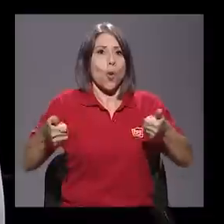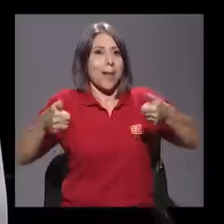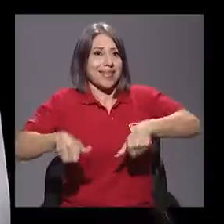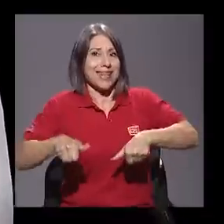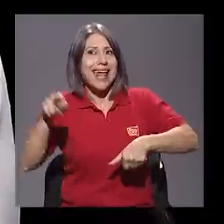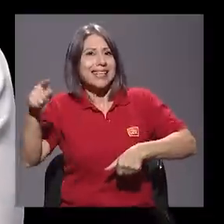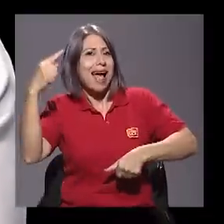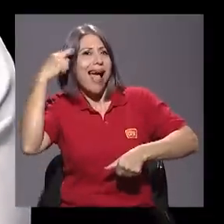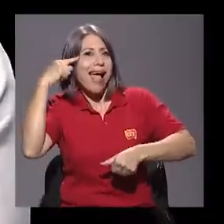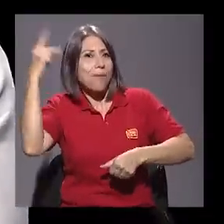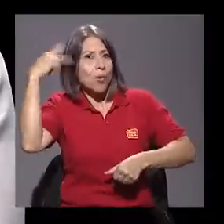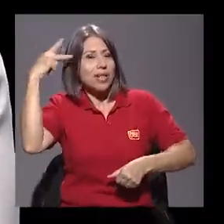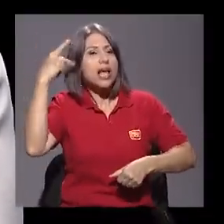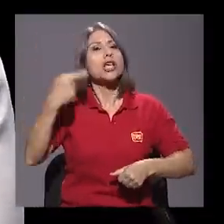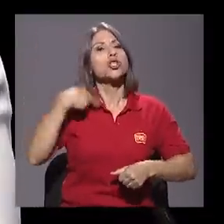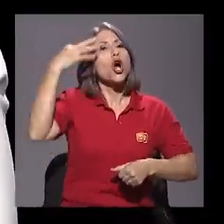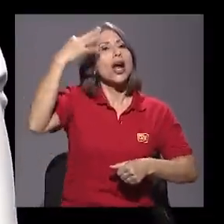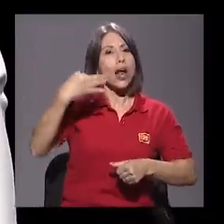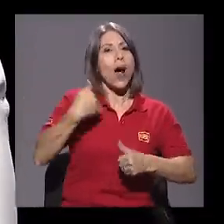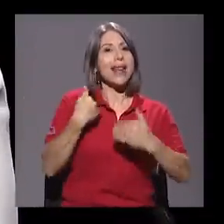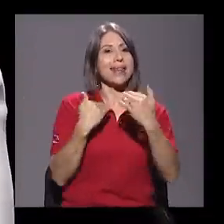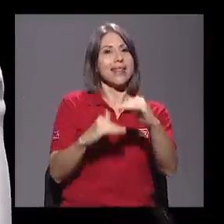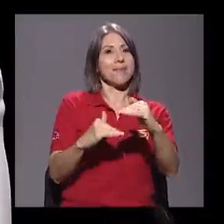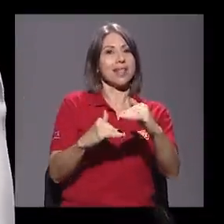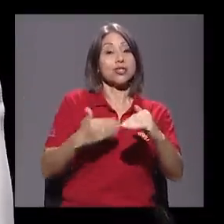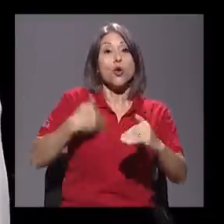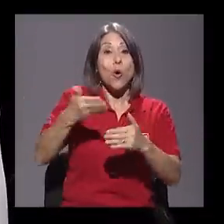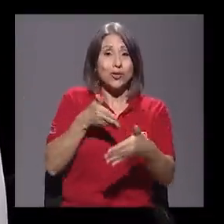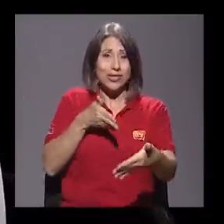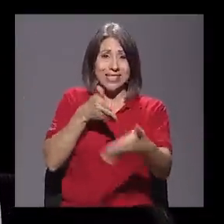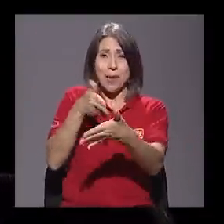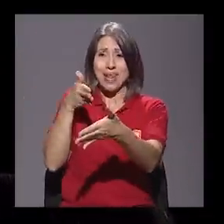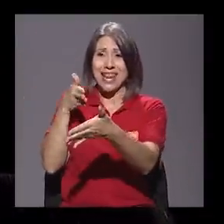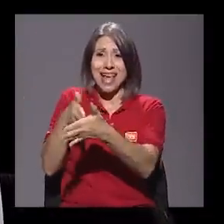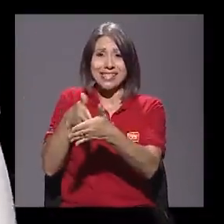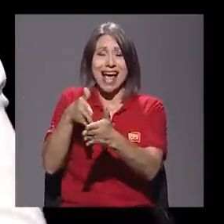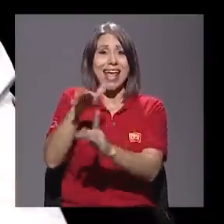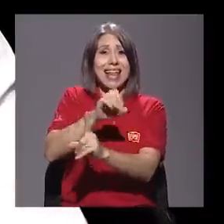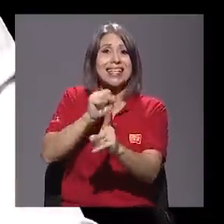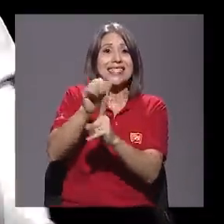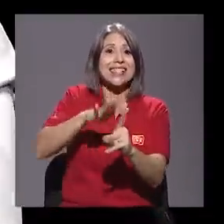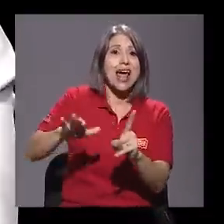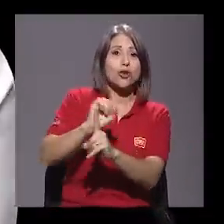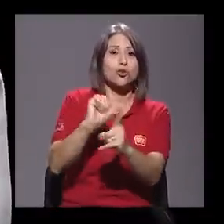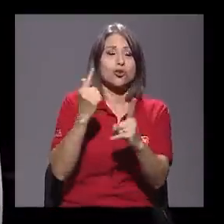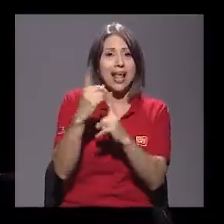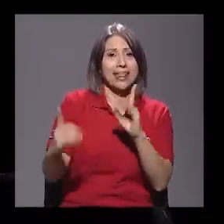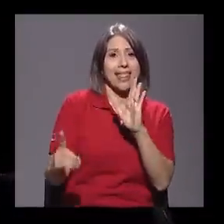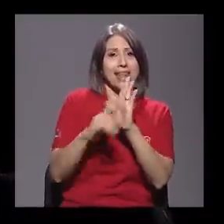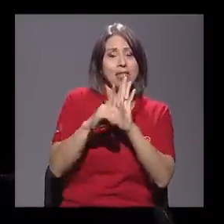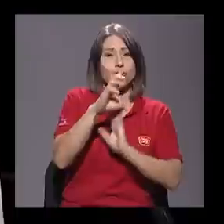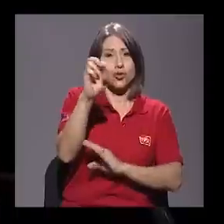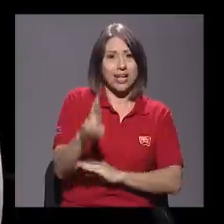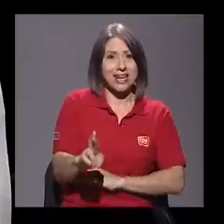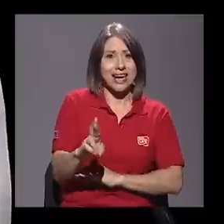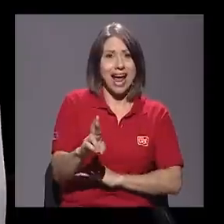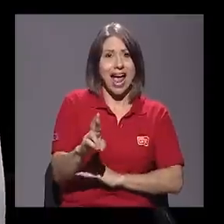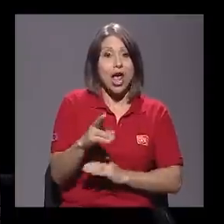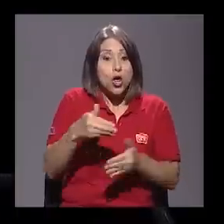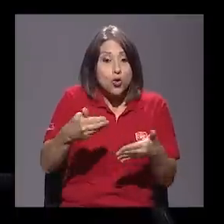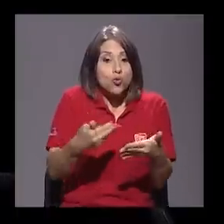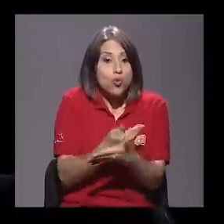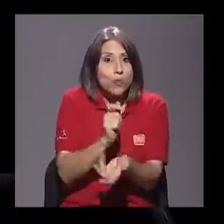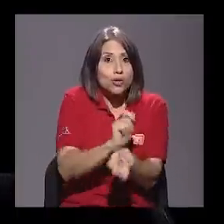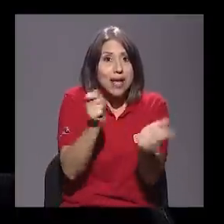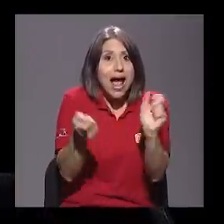hay límites. Hay límites que son cuando se amenaza el Estado Social de Derecho costarricense y cuando los nuevos pactos implican retrocesos